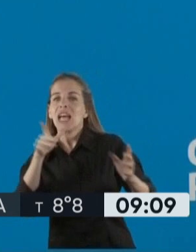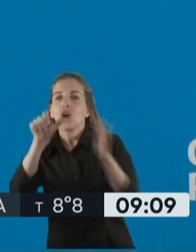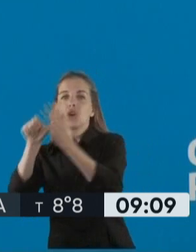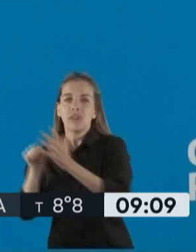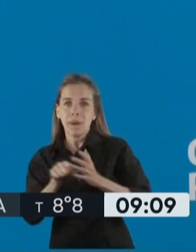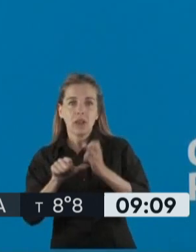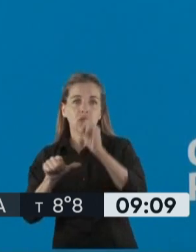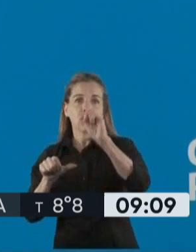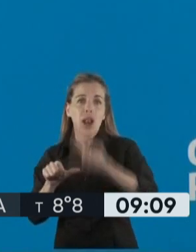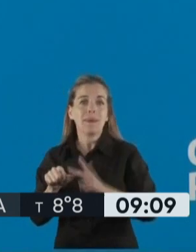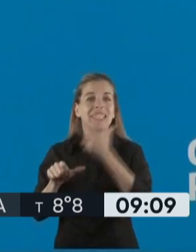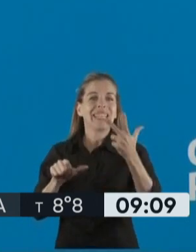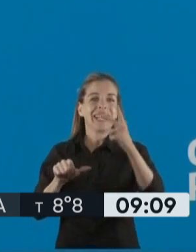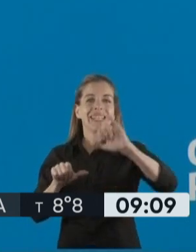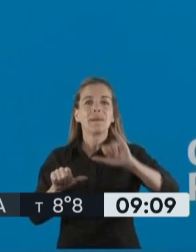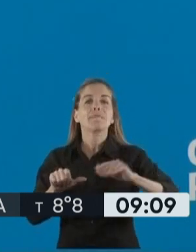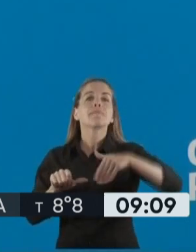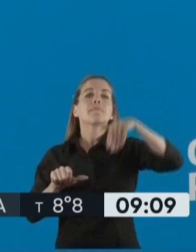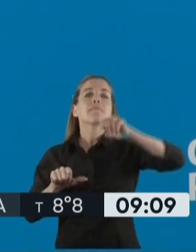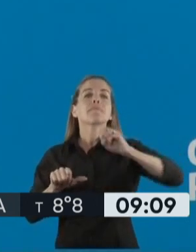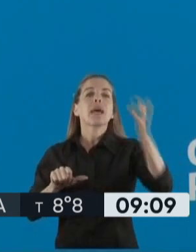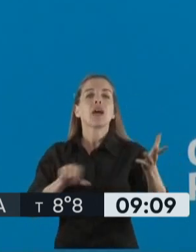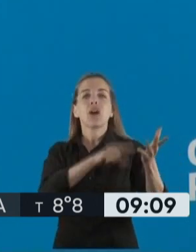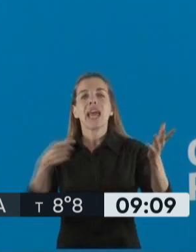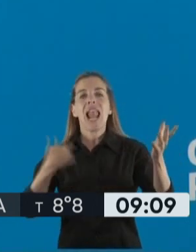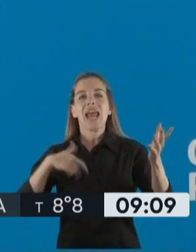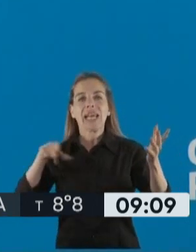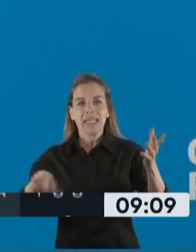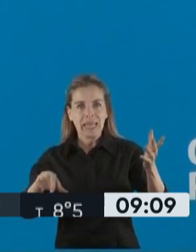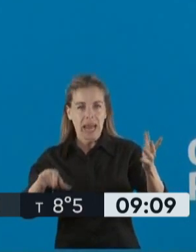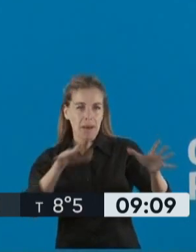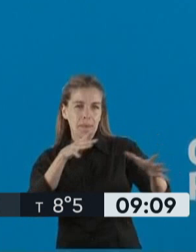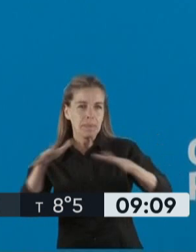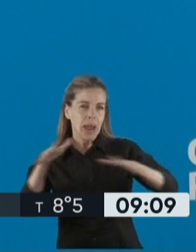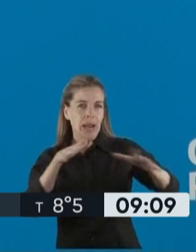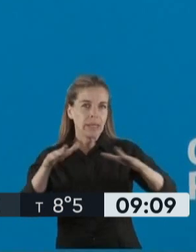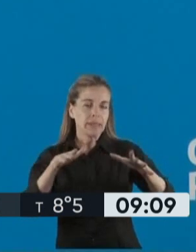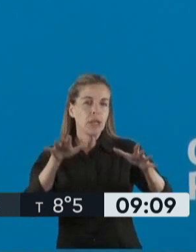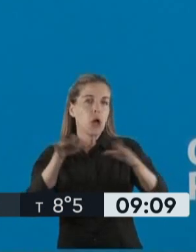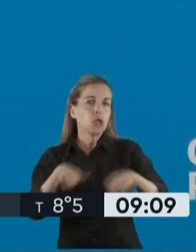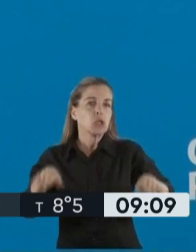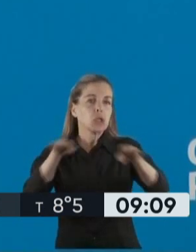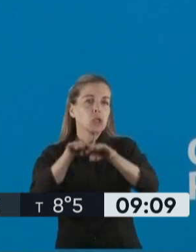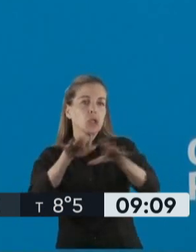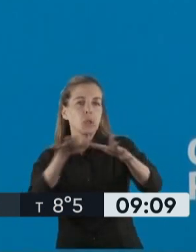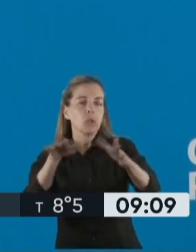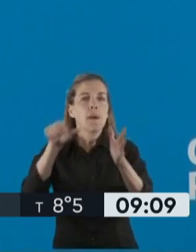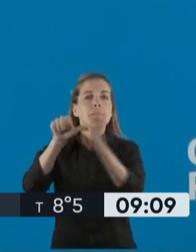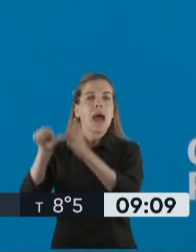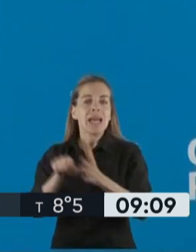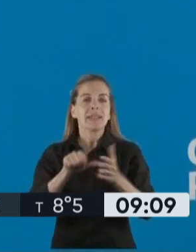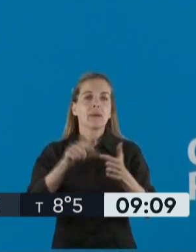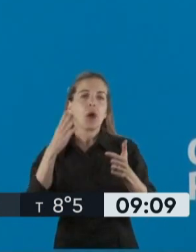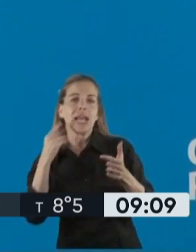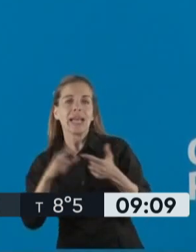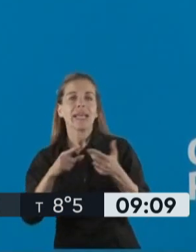una performance mejor y nos ubica en cifras iguales a los de países de renta alta, como son el caso de